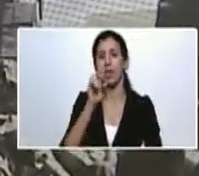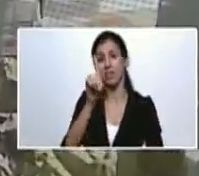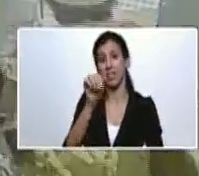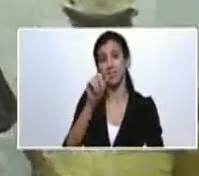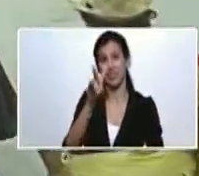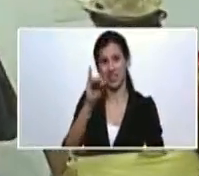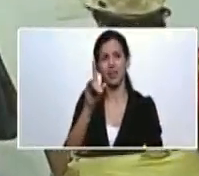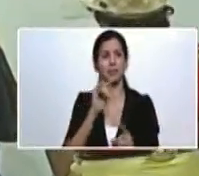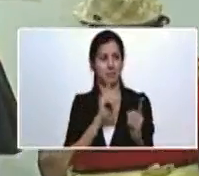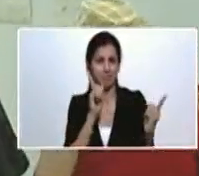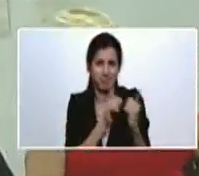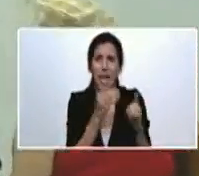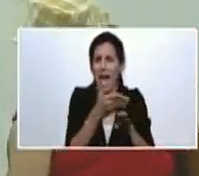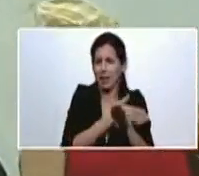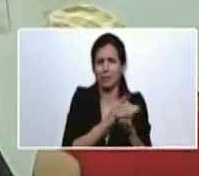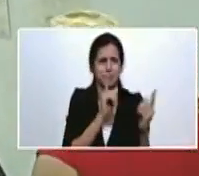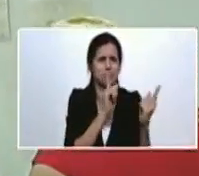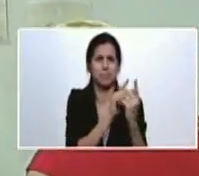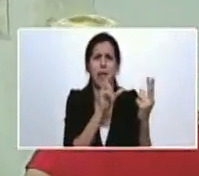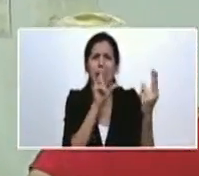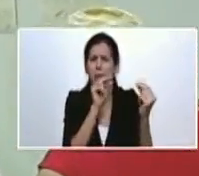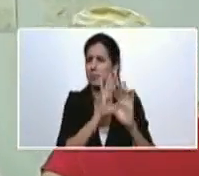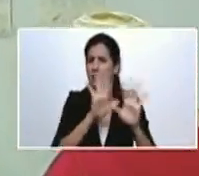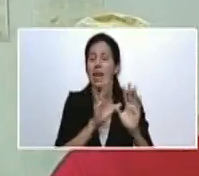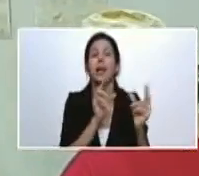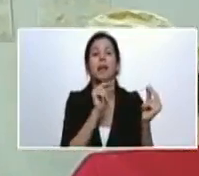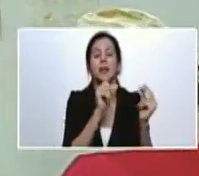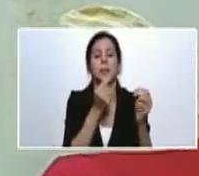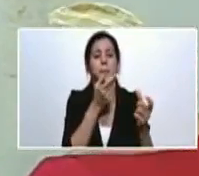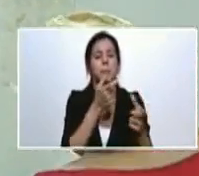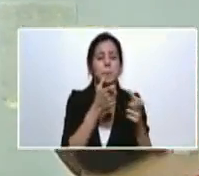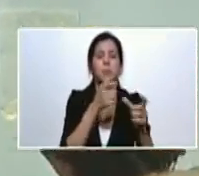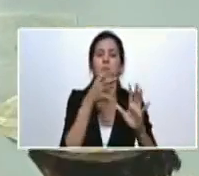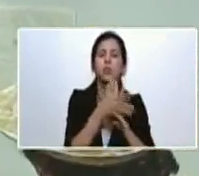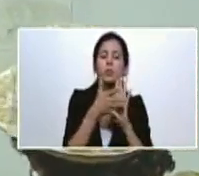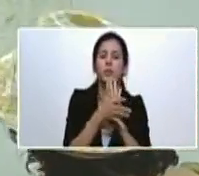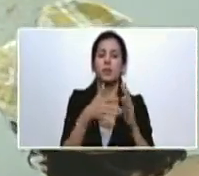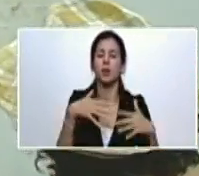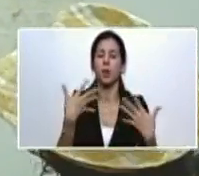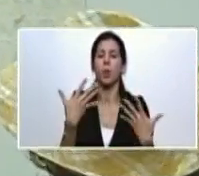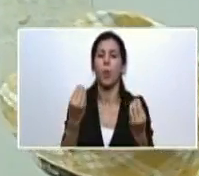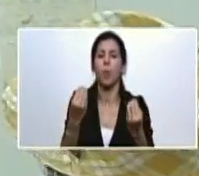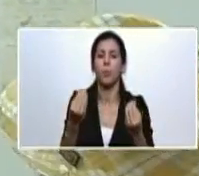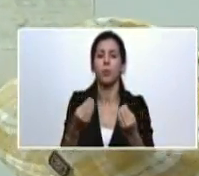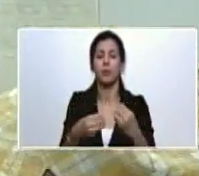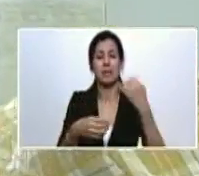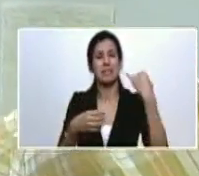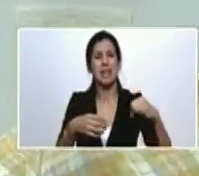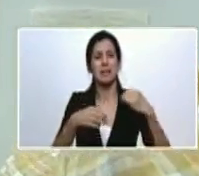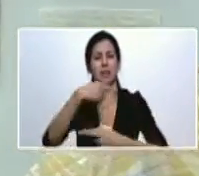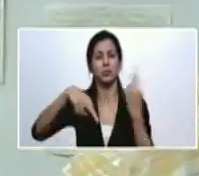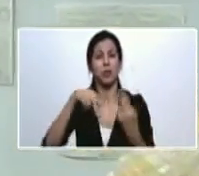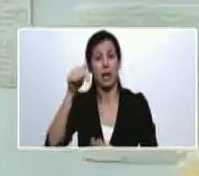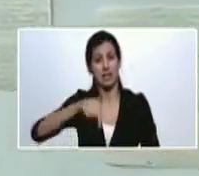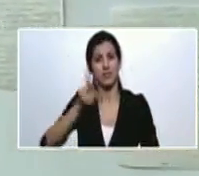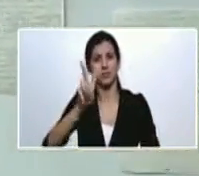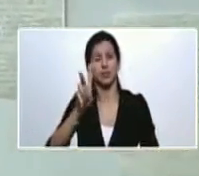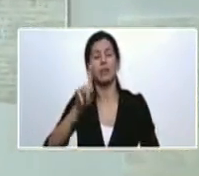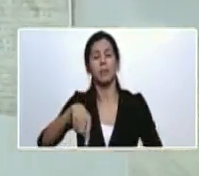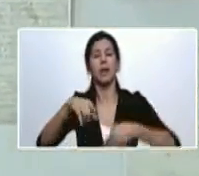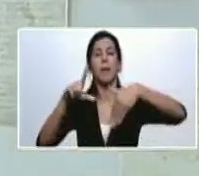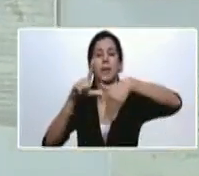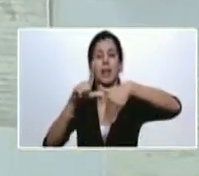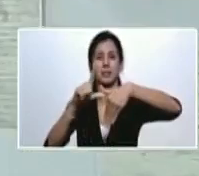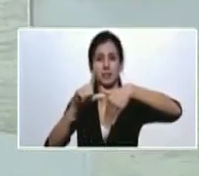tuvimos la oportunidad de conversar hace pocos minutos precisamente sobre lo que es la situación de la izquierda, no solamente en Venezuela, sino en América